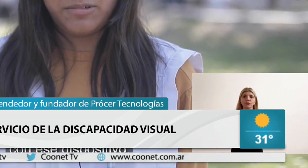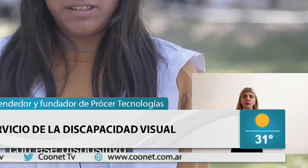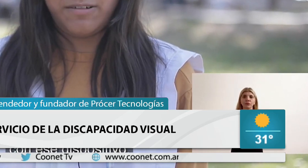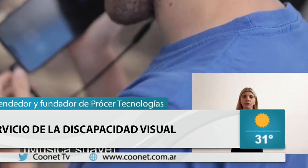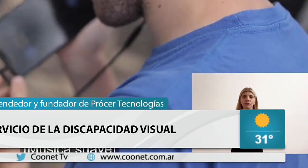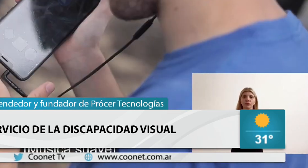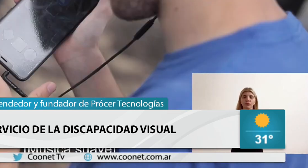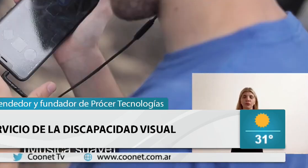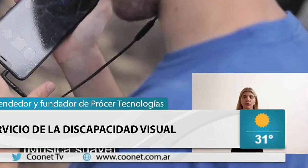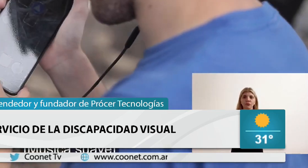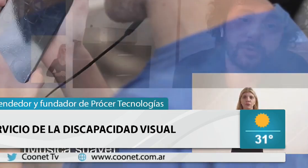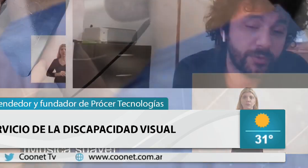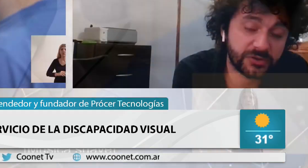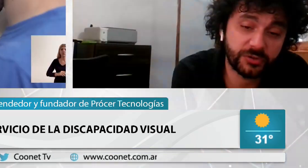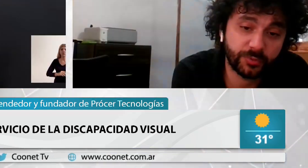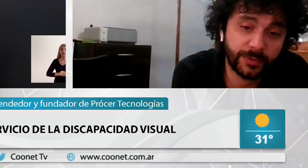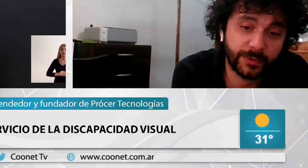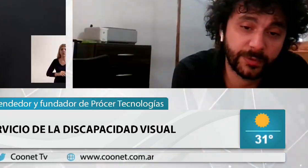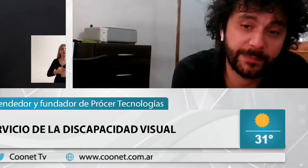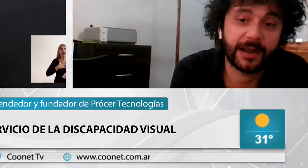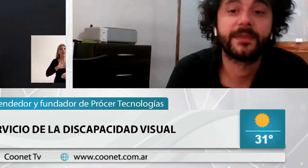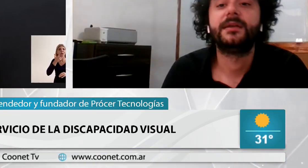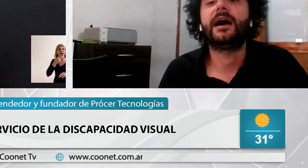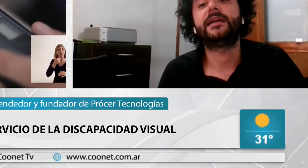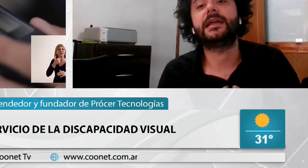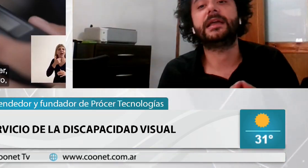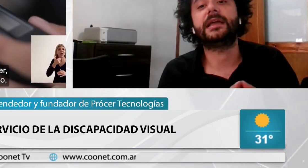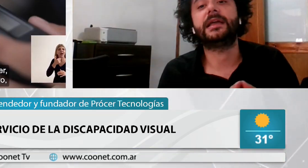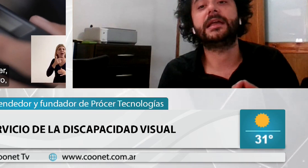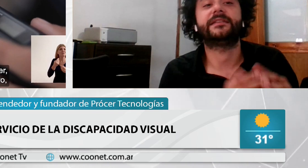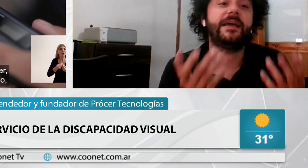puede tramitar de manera gratuita por su hora social o por su prepaga.